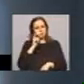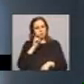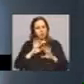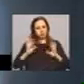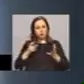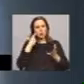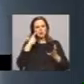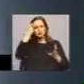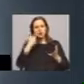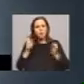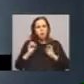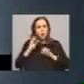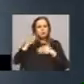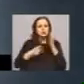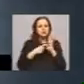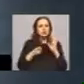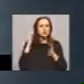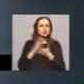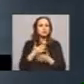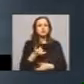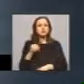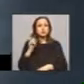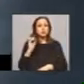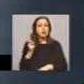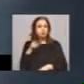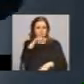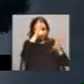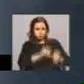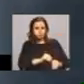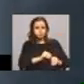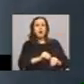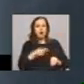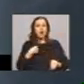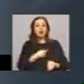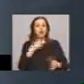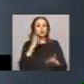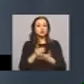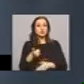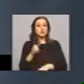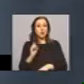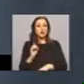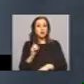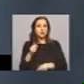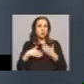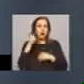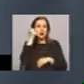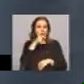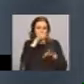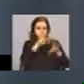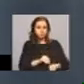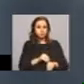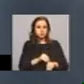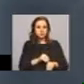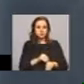histórica, no sabe lo que ha pasado en Estados Unidos en los últimos 200 años, y si nos ponemos los últimos 50 años, que es mucho más grave, y eso es lo que está